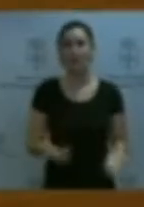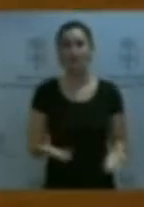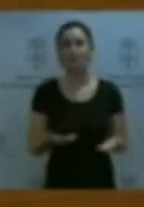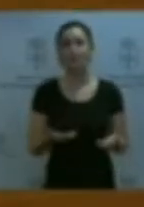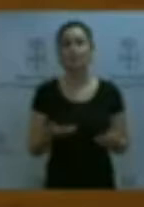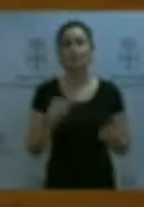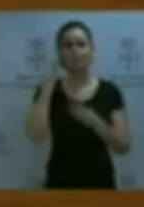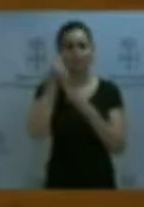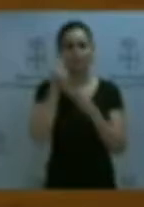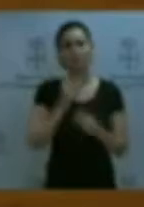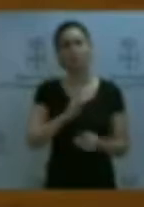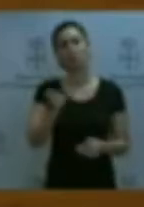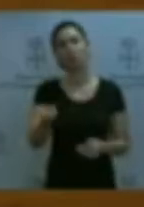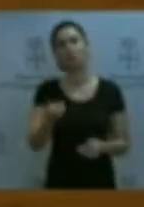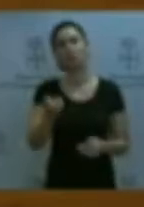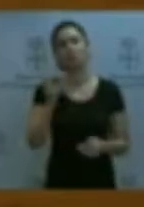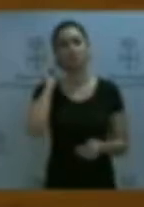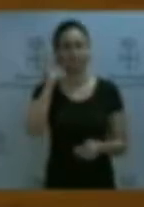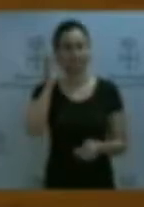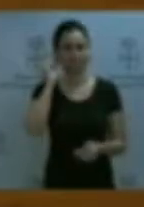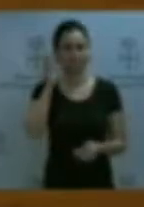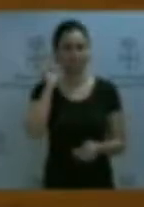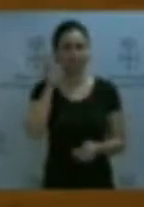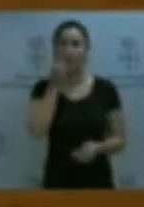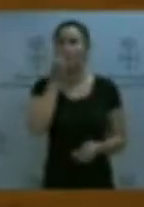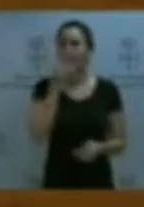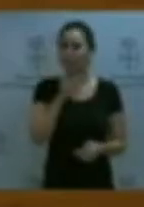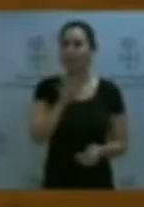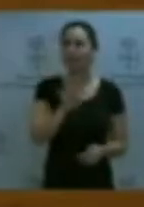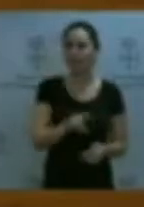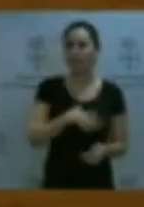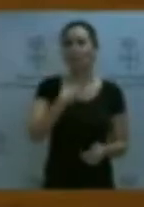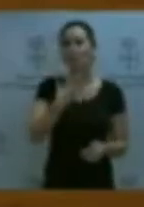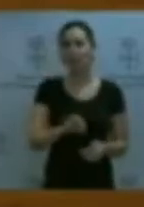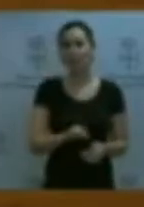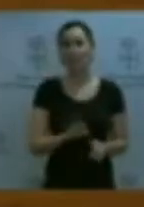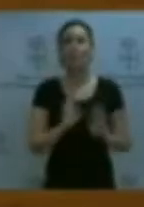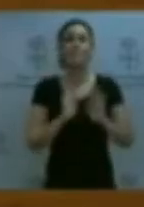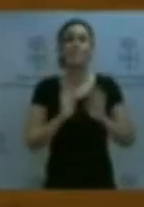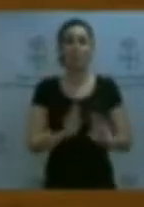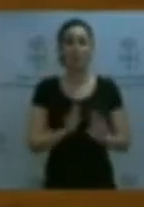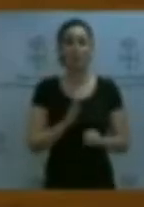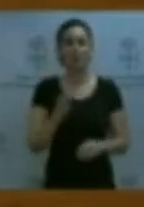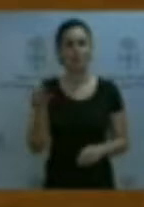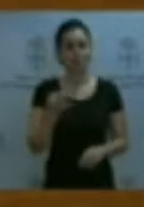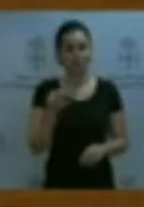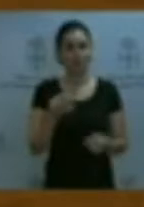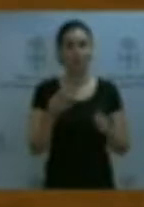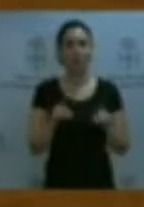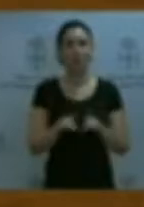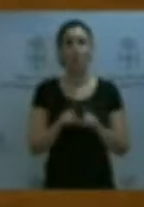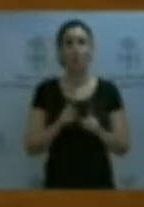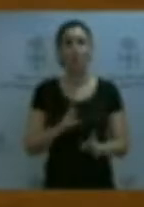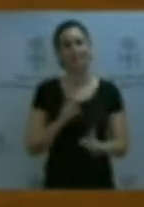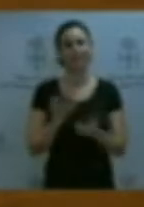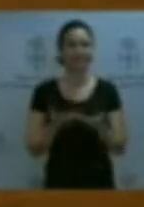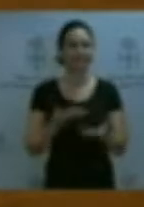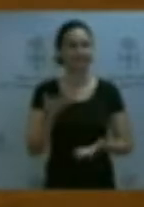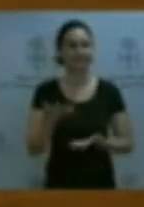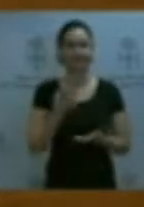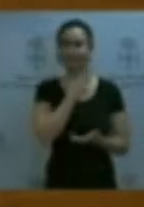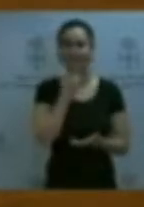que se tengan merecen también y deben ser refrendados por compromisos políticos. Me estoy refiriendo a nacimientos